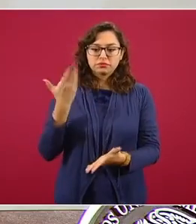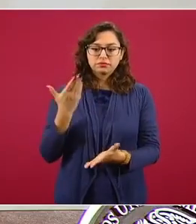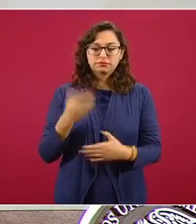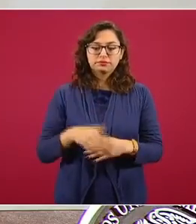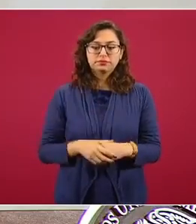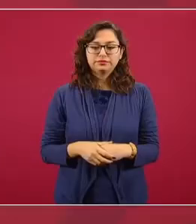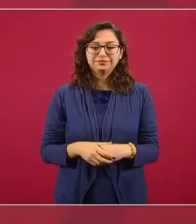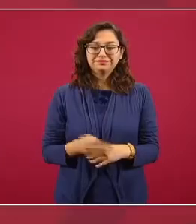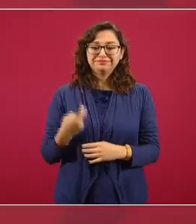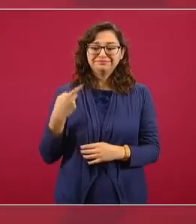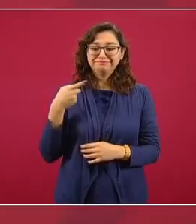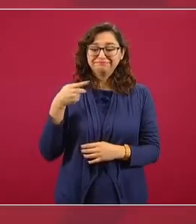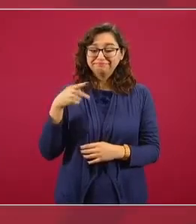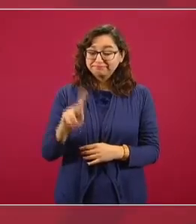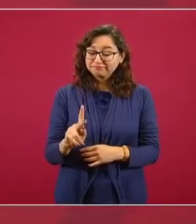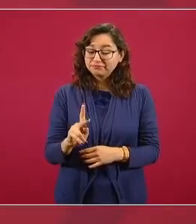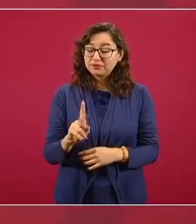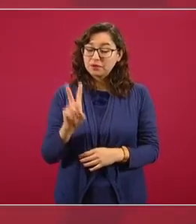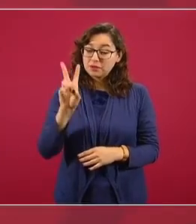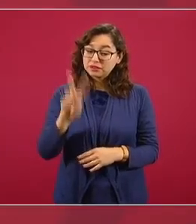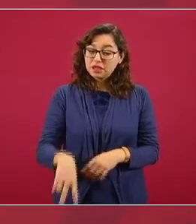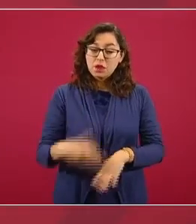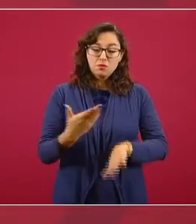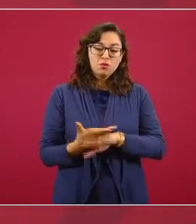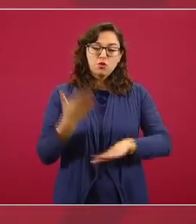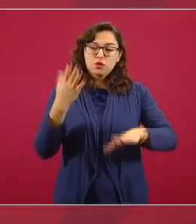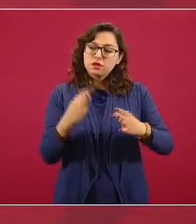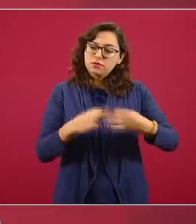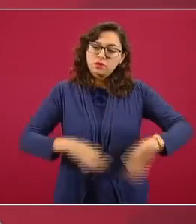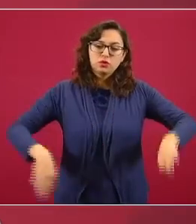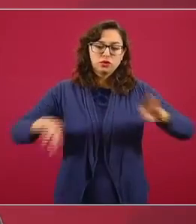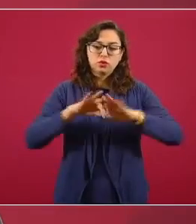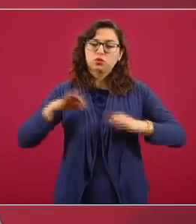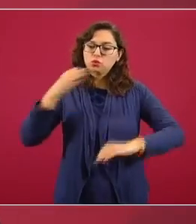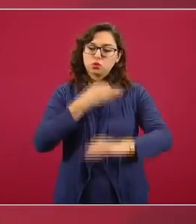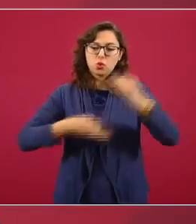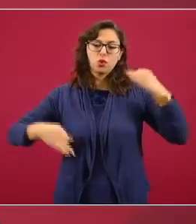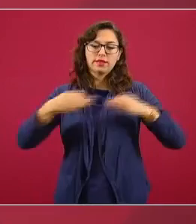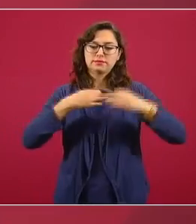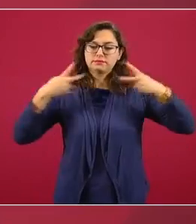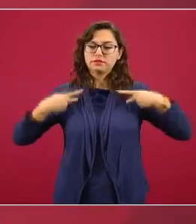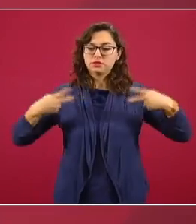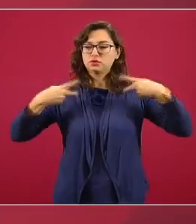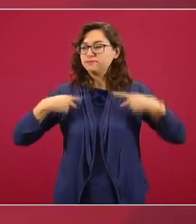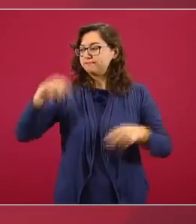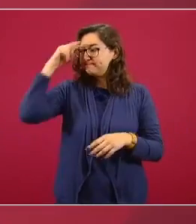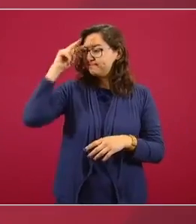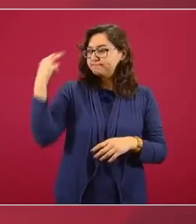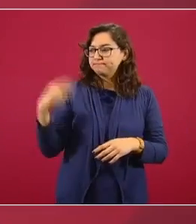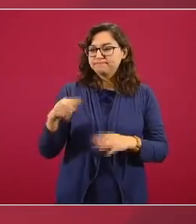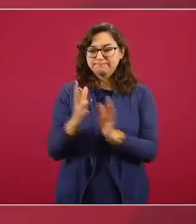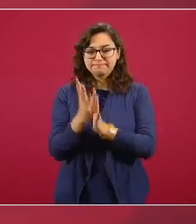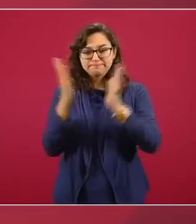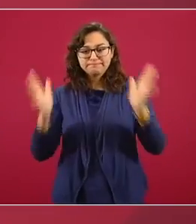sería muy importante que lo decidiéramos entre todos.